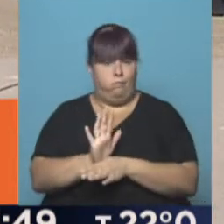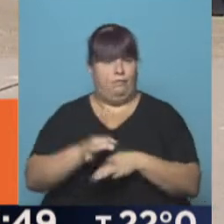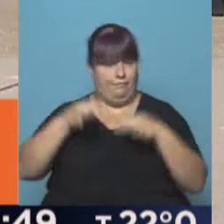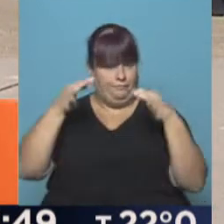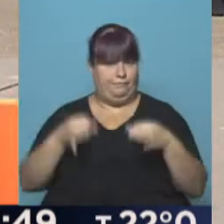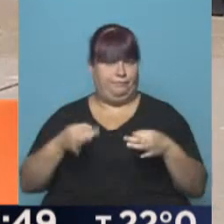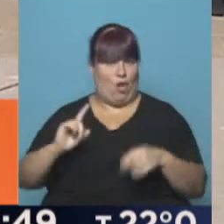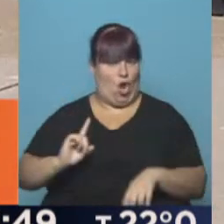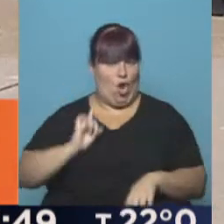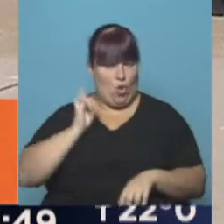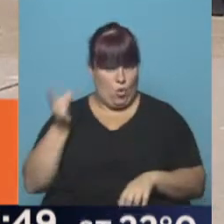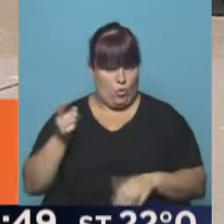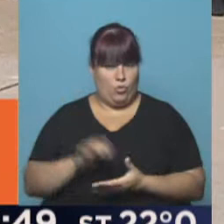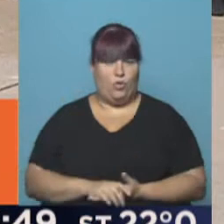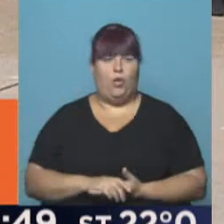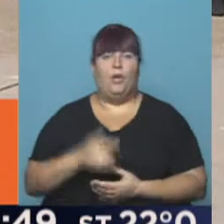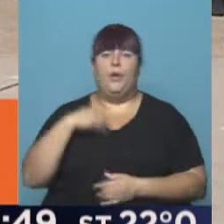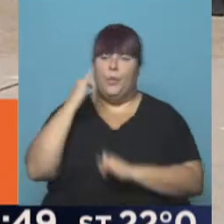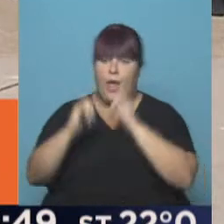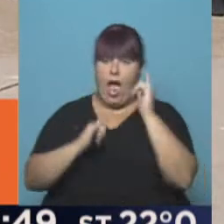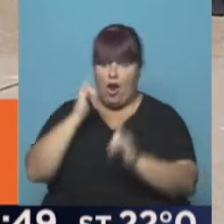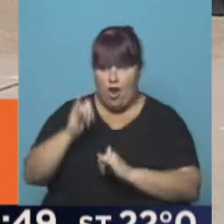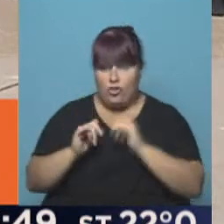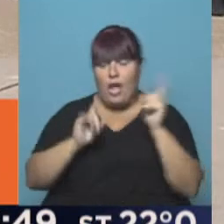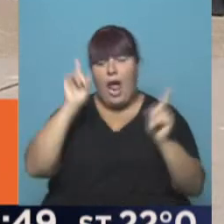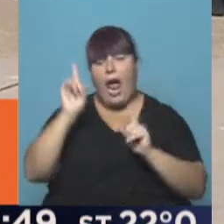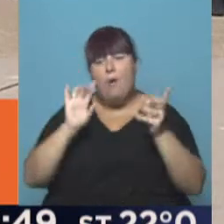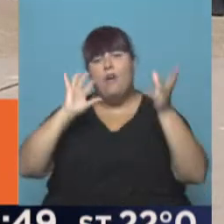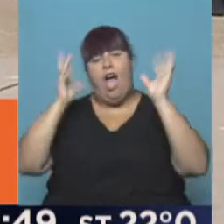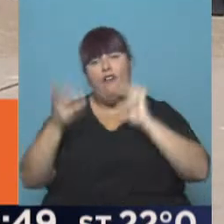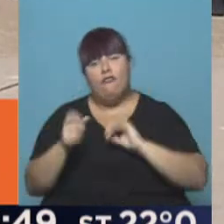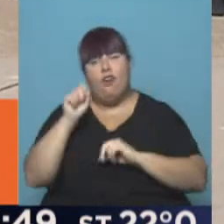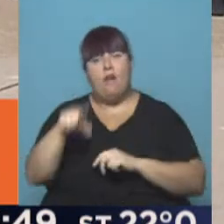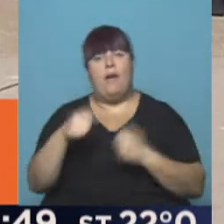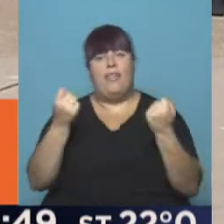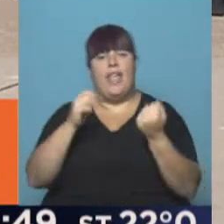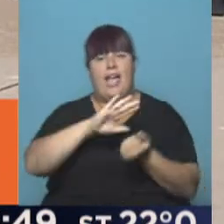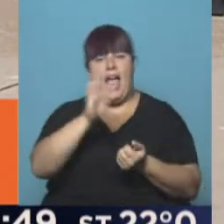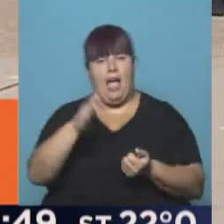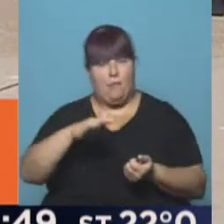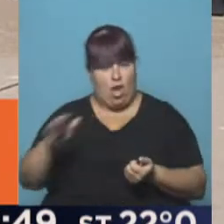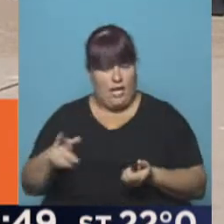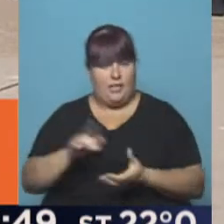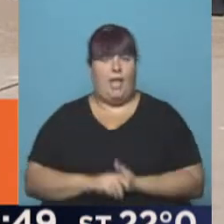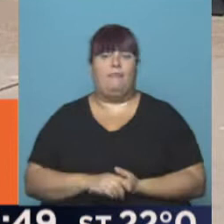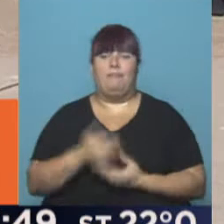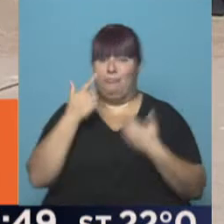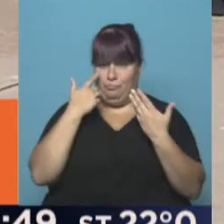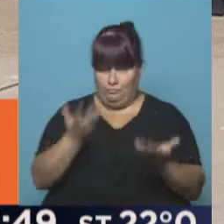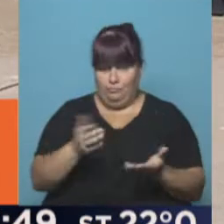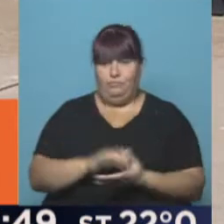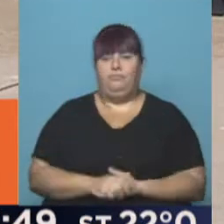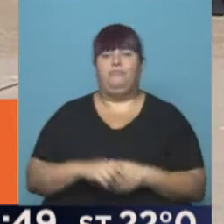verdadero orgullo. Quería contarles algunas de las características que tienen estas camionetas. Como verán,